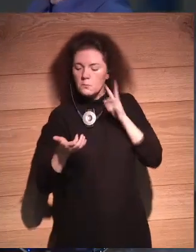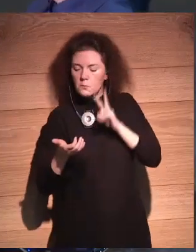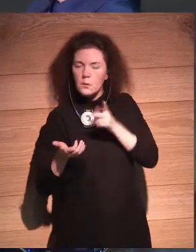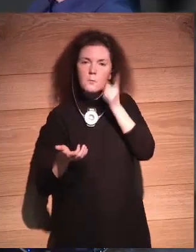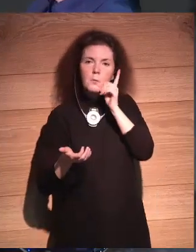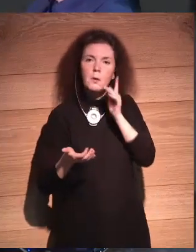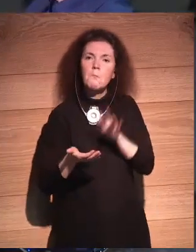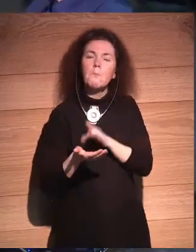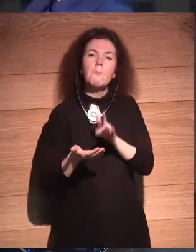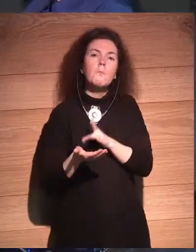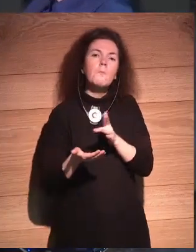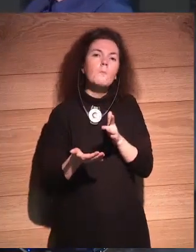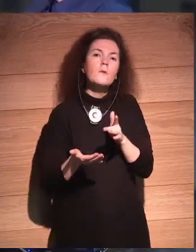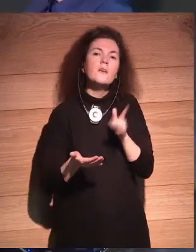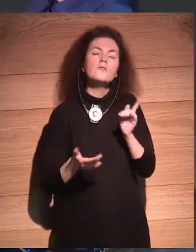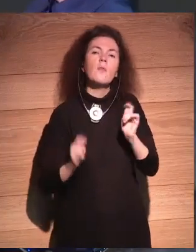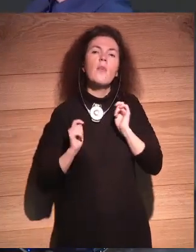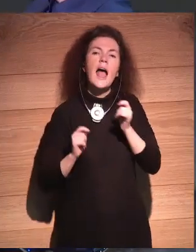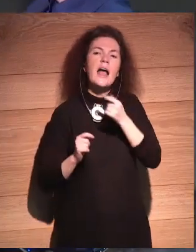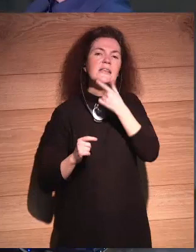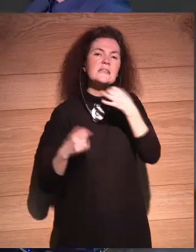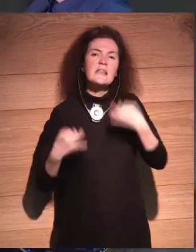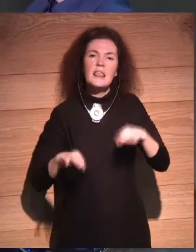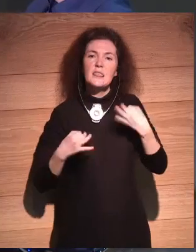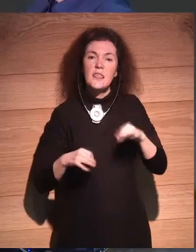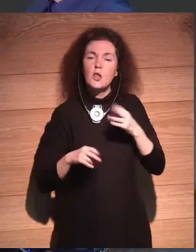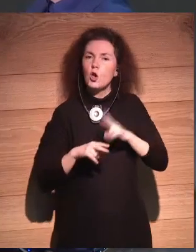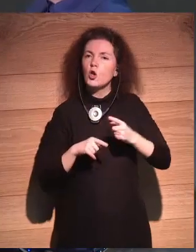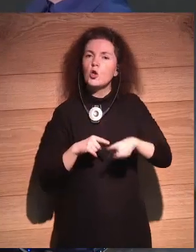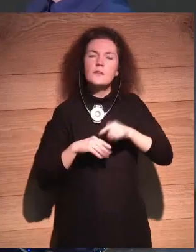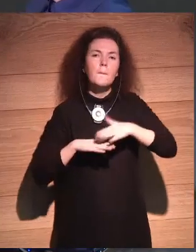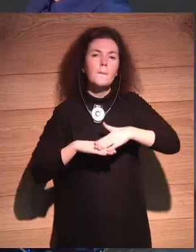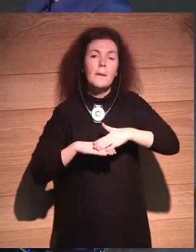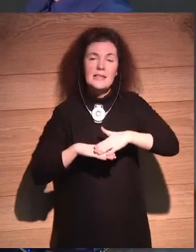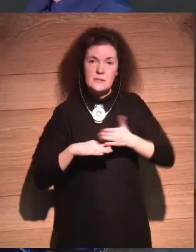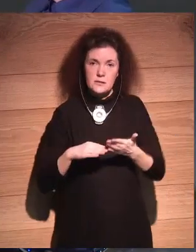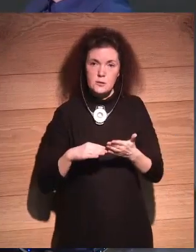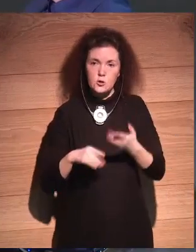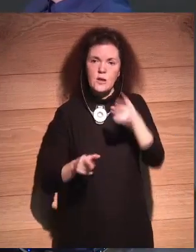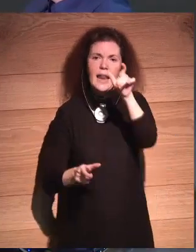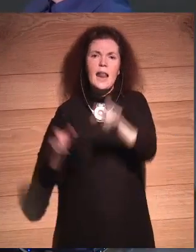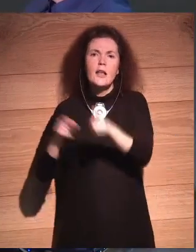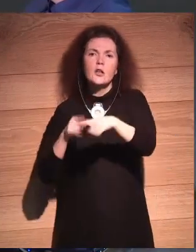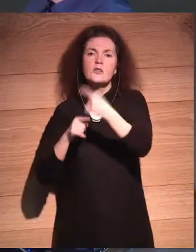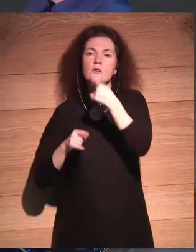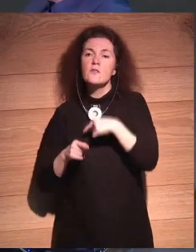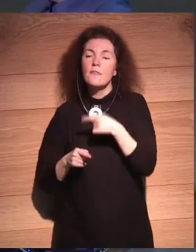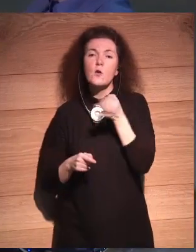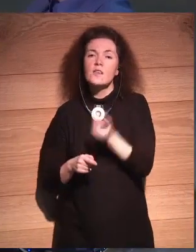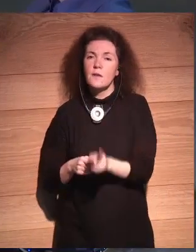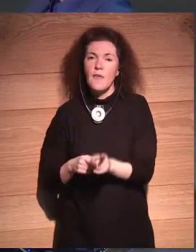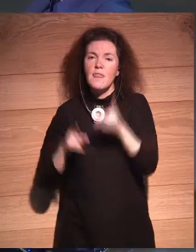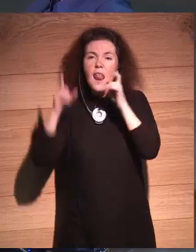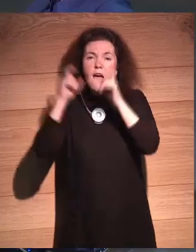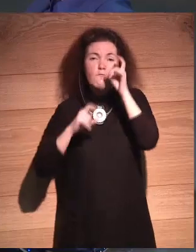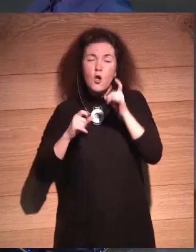Y esto está simplificando a las personas en materias primas. Y la mayoría de cosas que nos dice la gente no son verdad. Las fotos